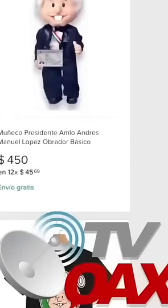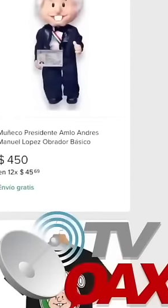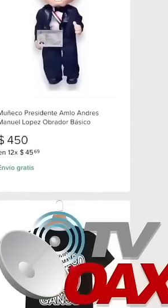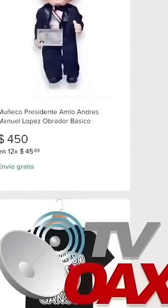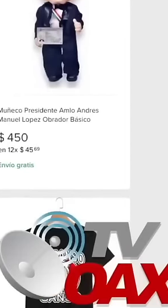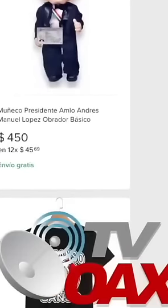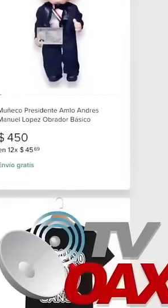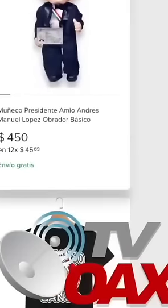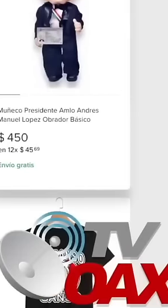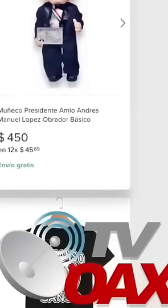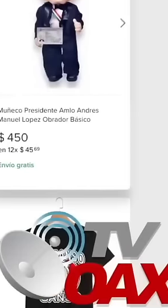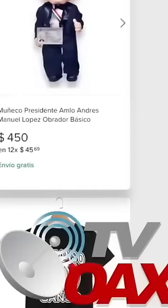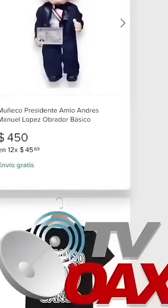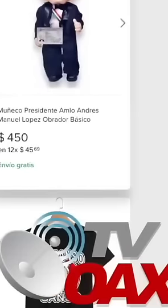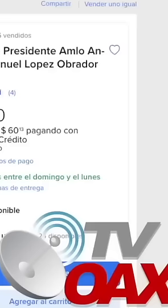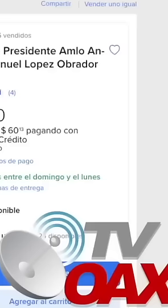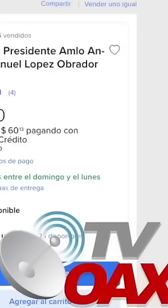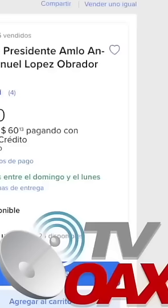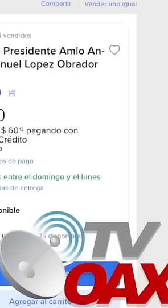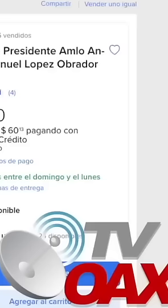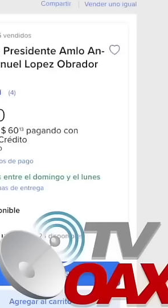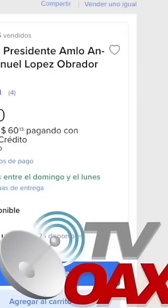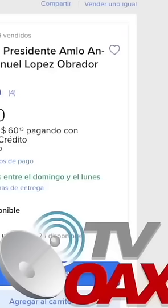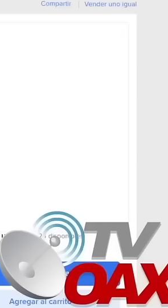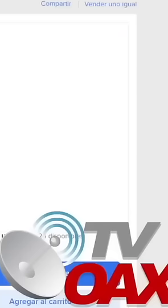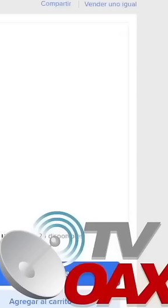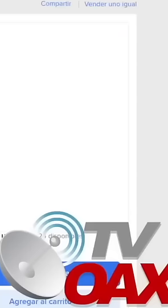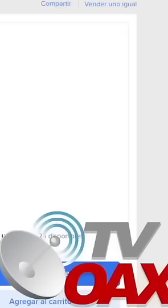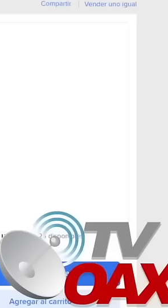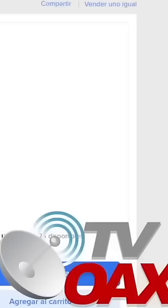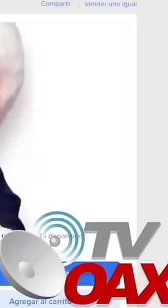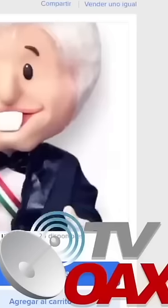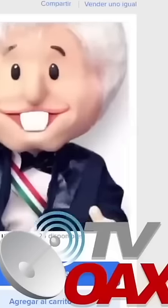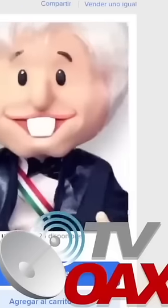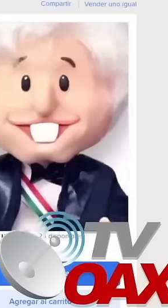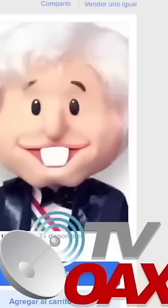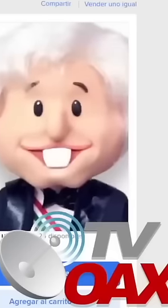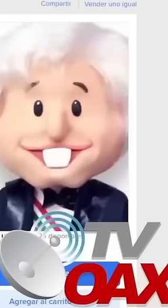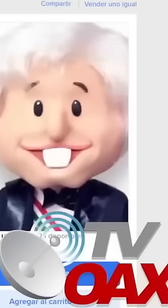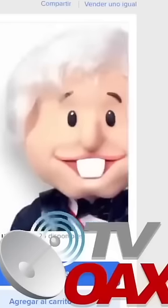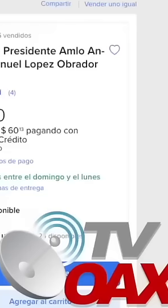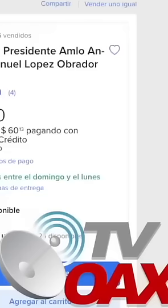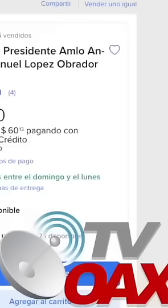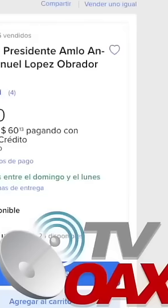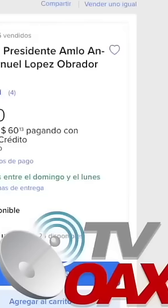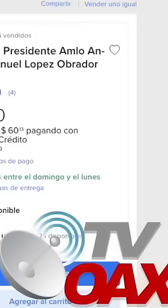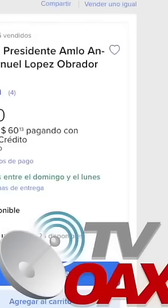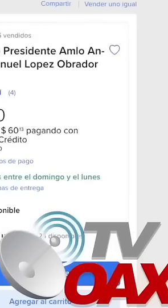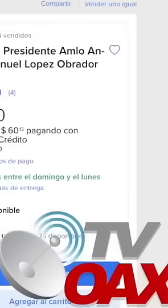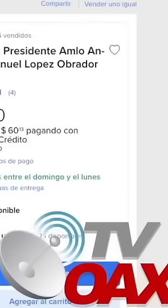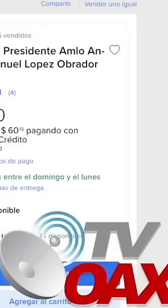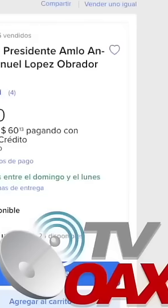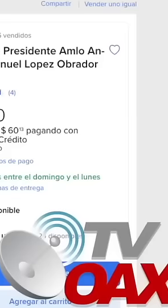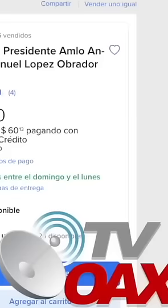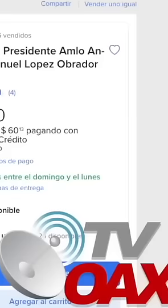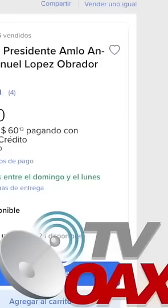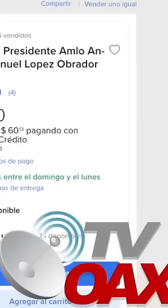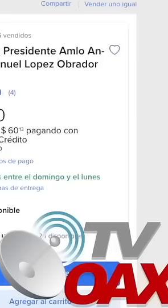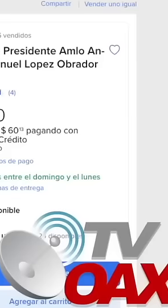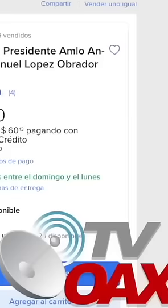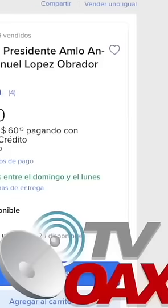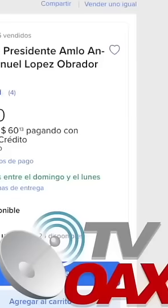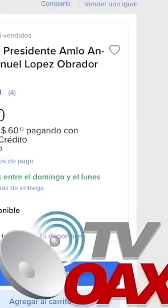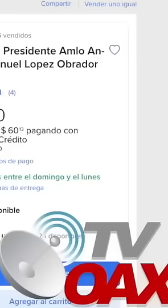sus papás, con sus abuelos, lo que diga mi dedito. Esto ha llamado la atención de millones de ciudadanos